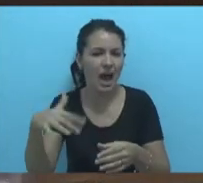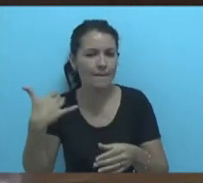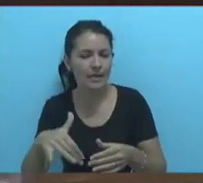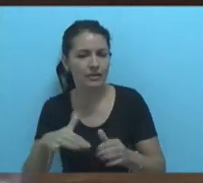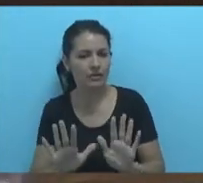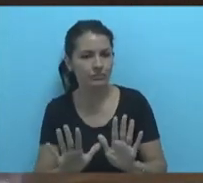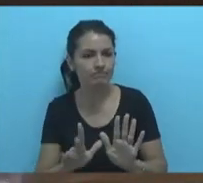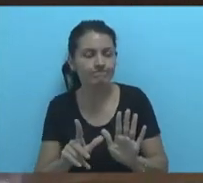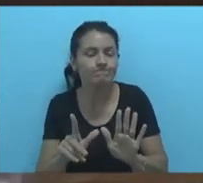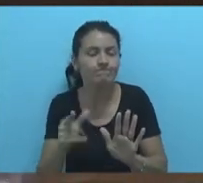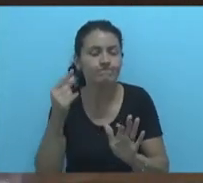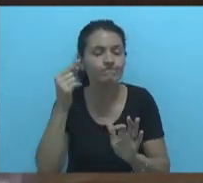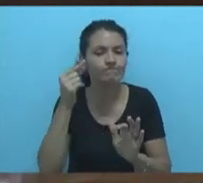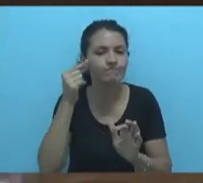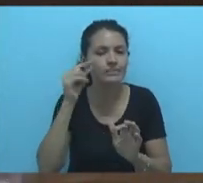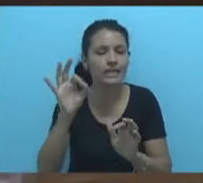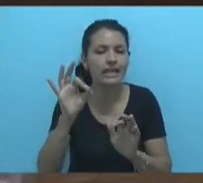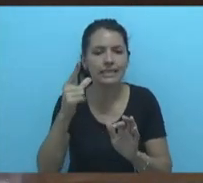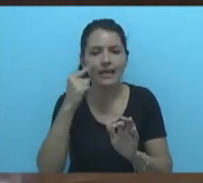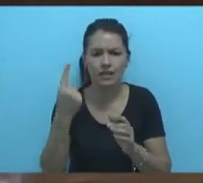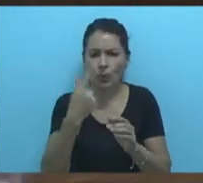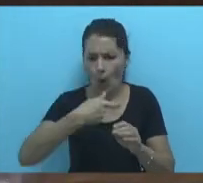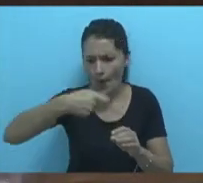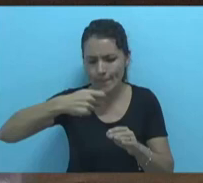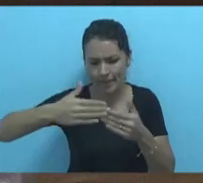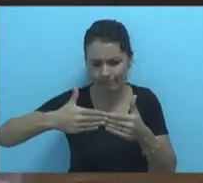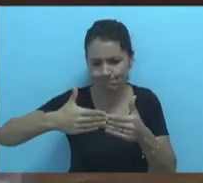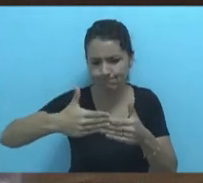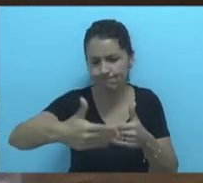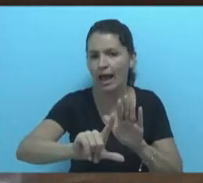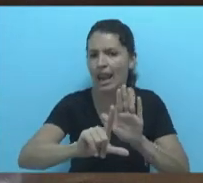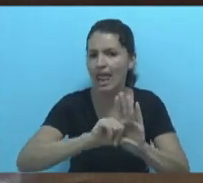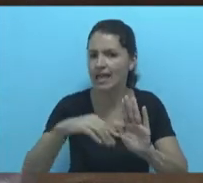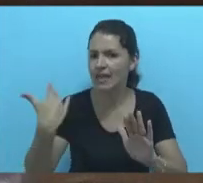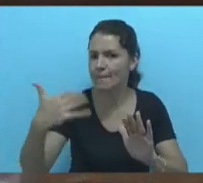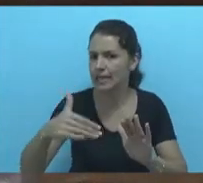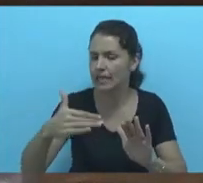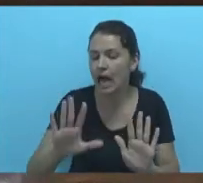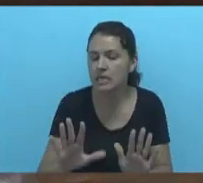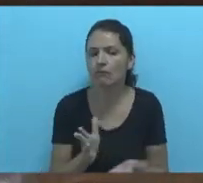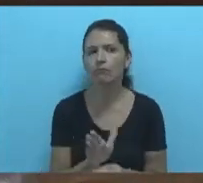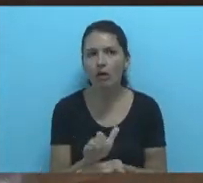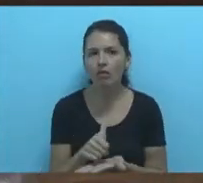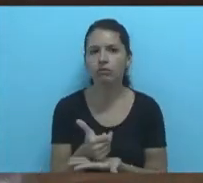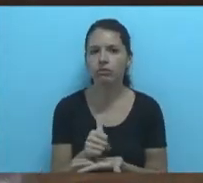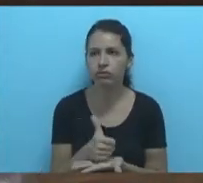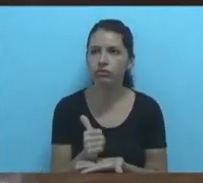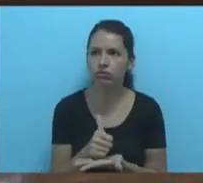Tomaron 30 días para que automáticamente entrara en vigor la ley de emergencia, cuando podría haber sido a la